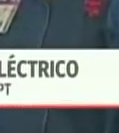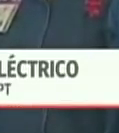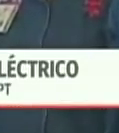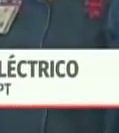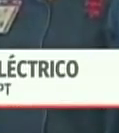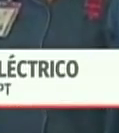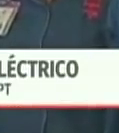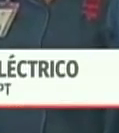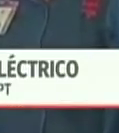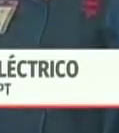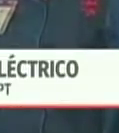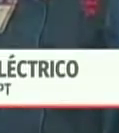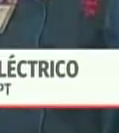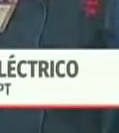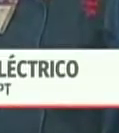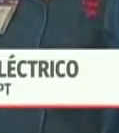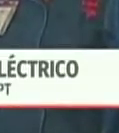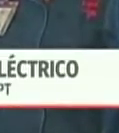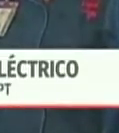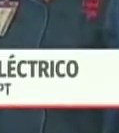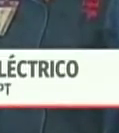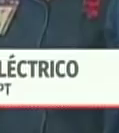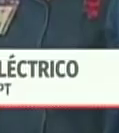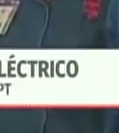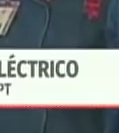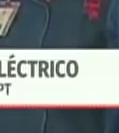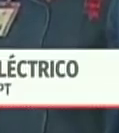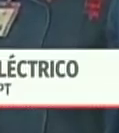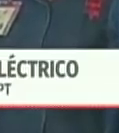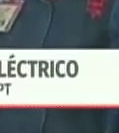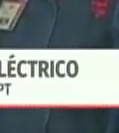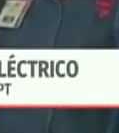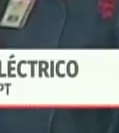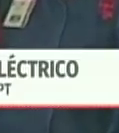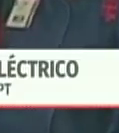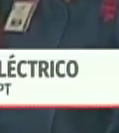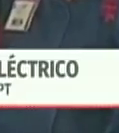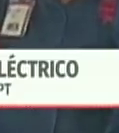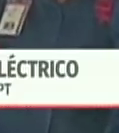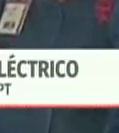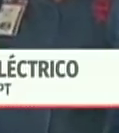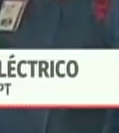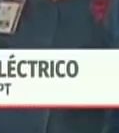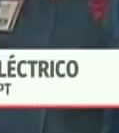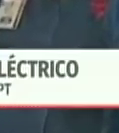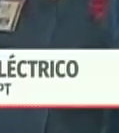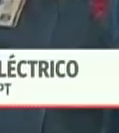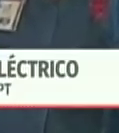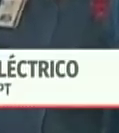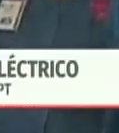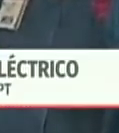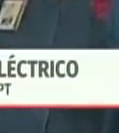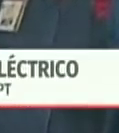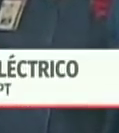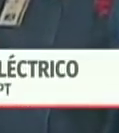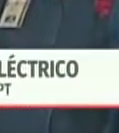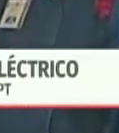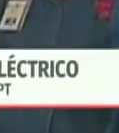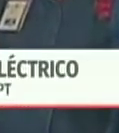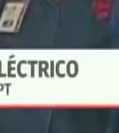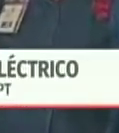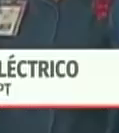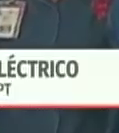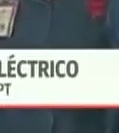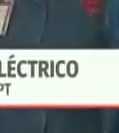y los trabajadores de Corpoelec, presidente. Vamos con las manos llenas, vamos con propuestas y sobre todo con la firmeza y la